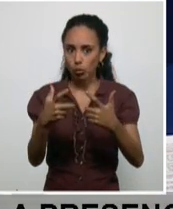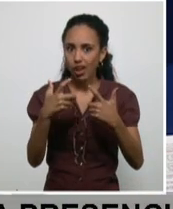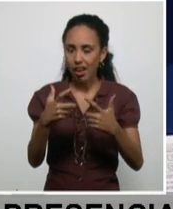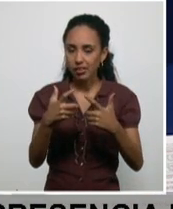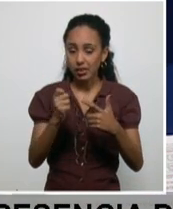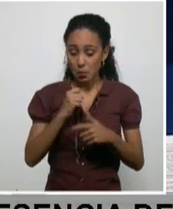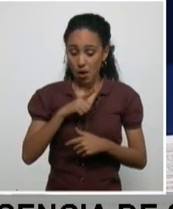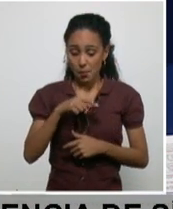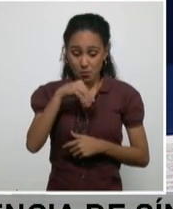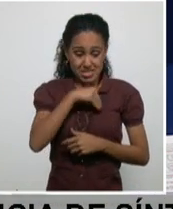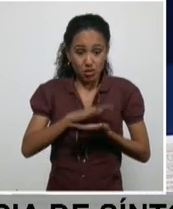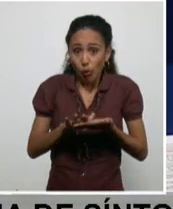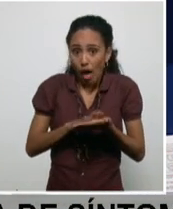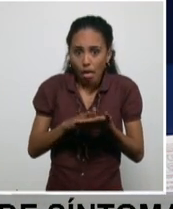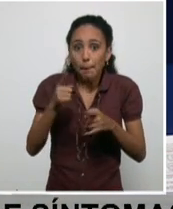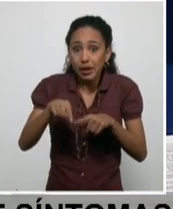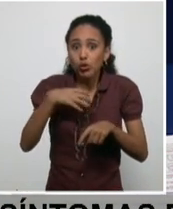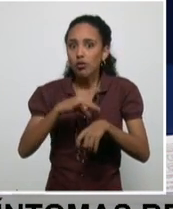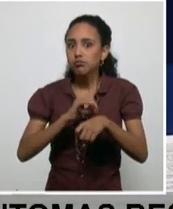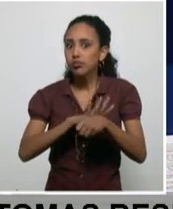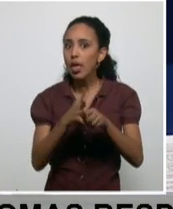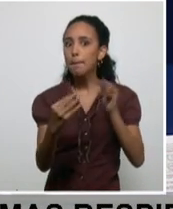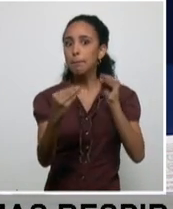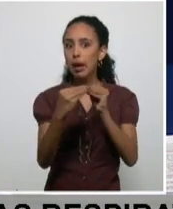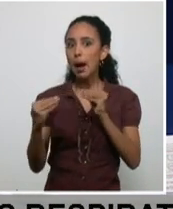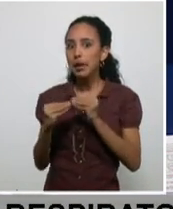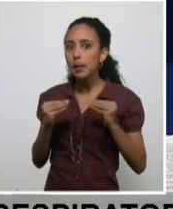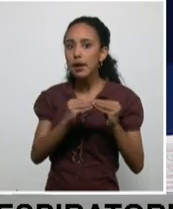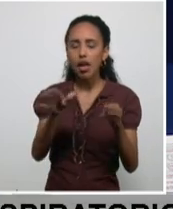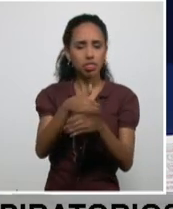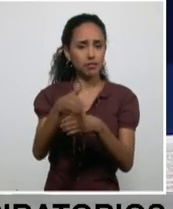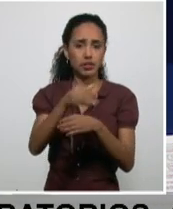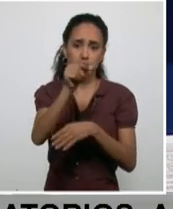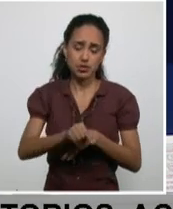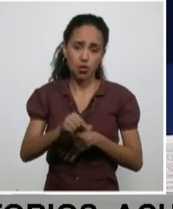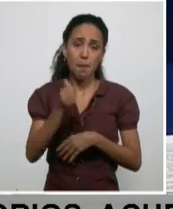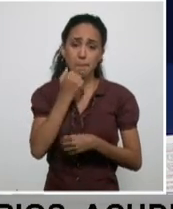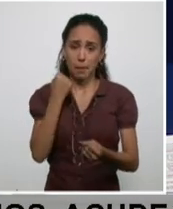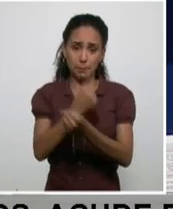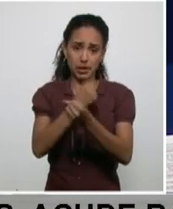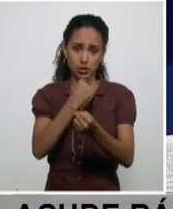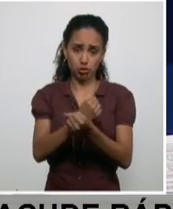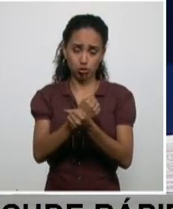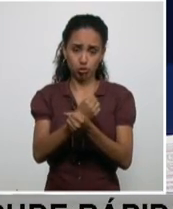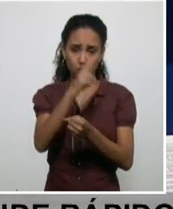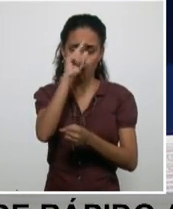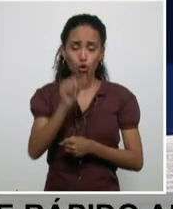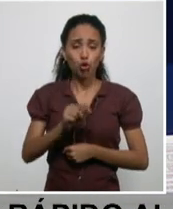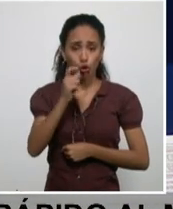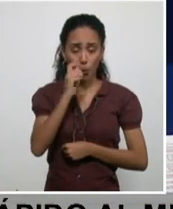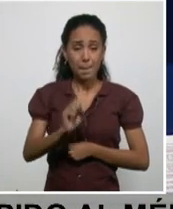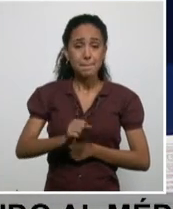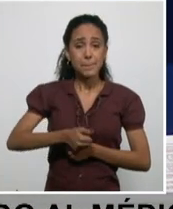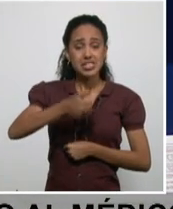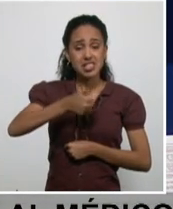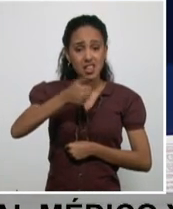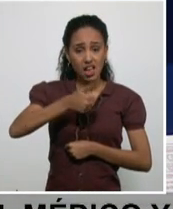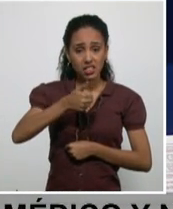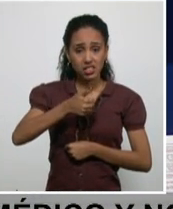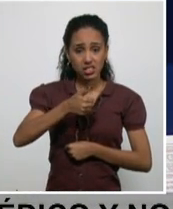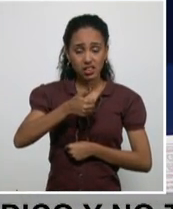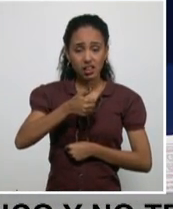contagio. El profesor Luis Velázquez Pérez, presidente de la Academia de Ciencias,